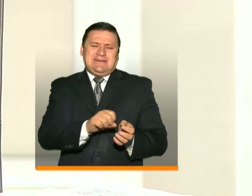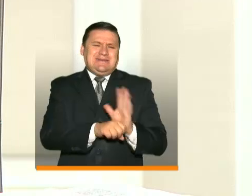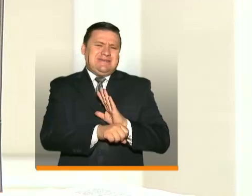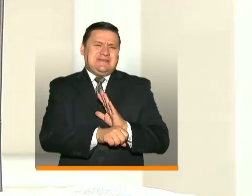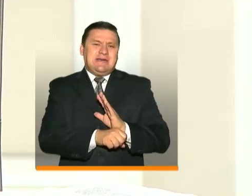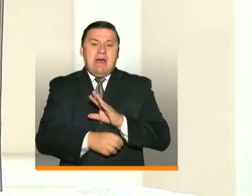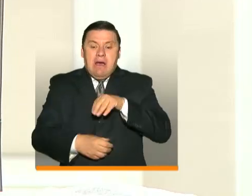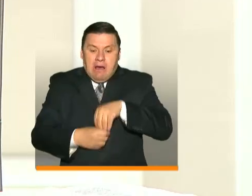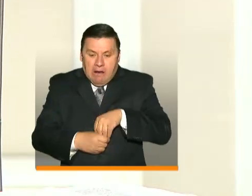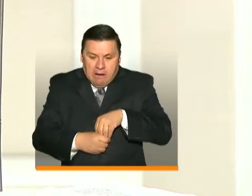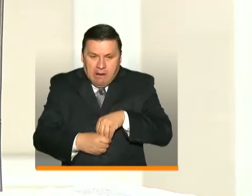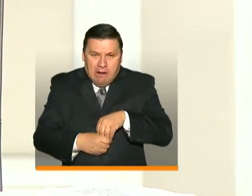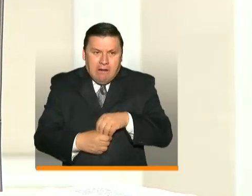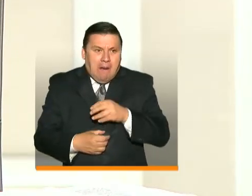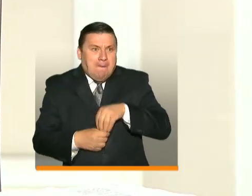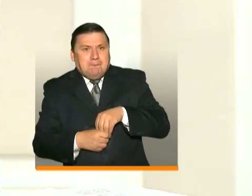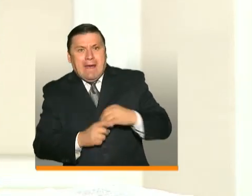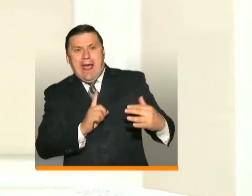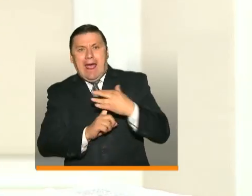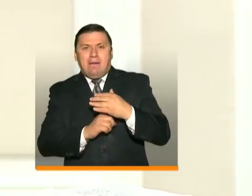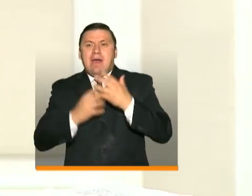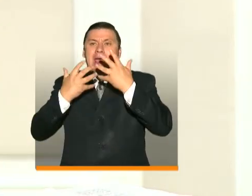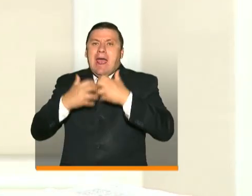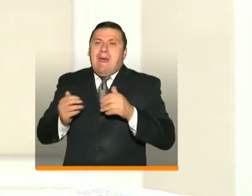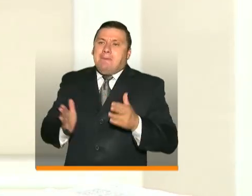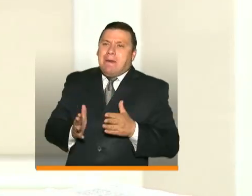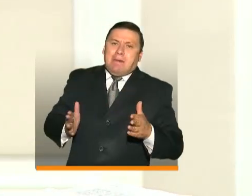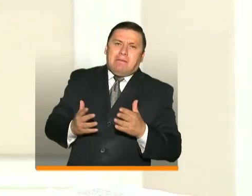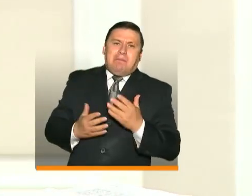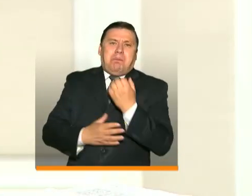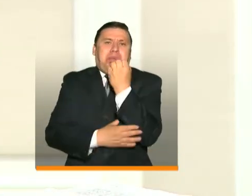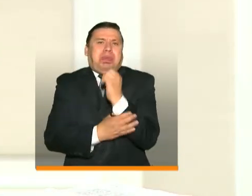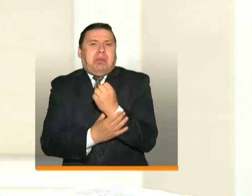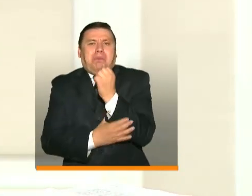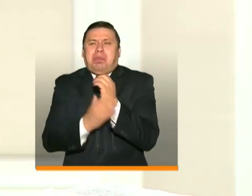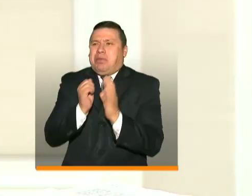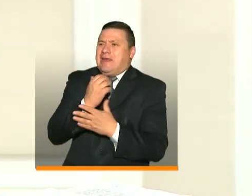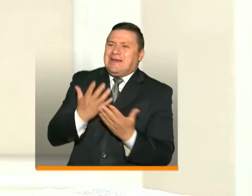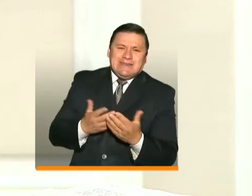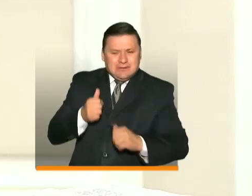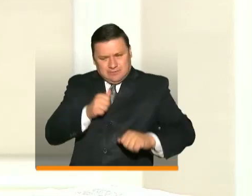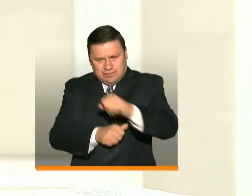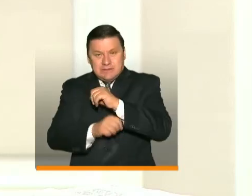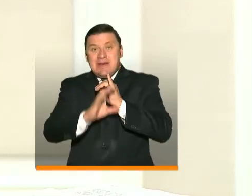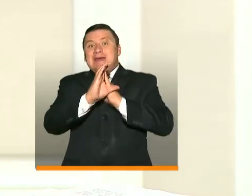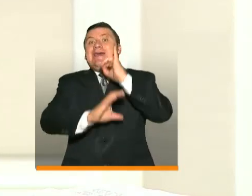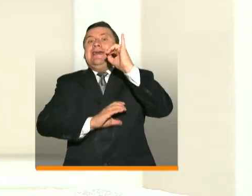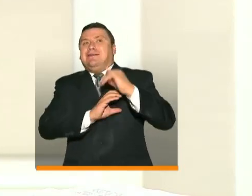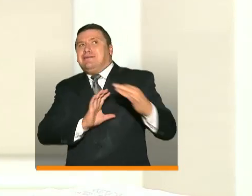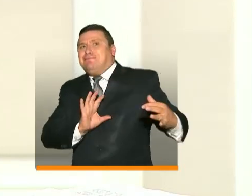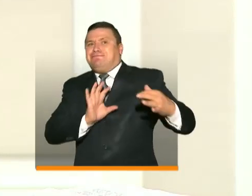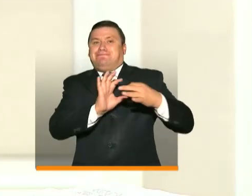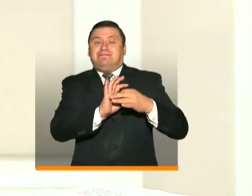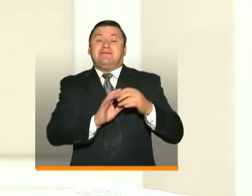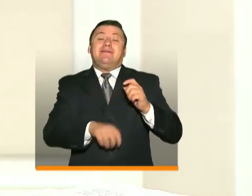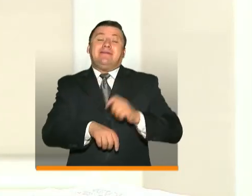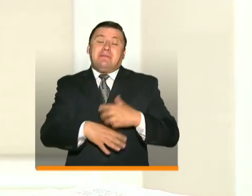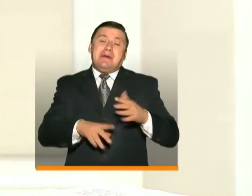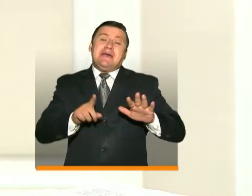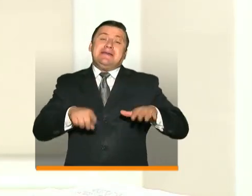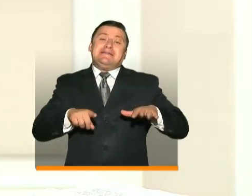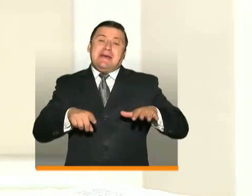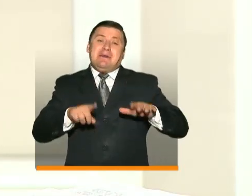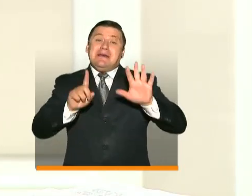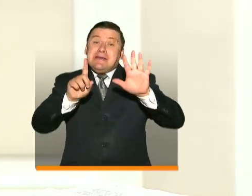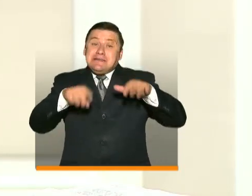el aislamiento, recuperar las pequeñas y medianas empresas? Y esta misión de internacionalización en 6 meses nos va a dar